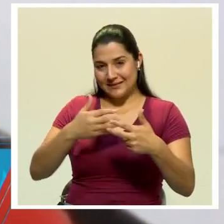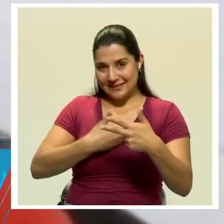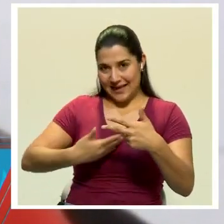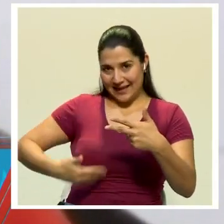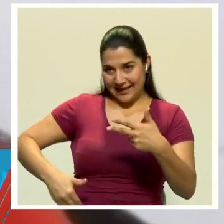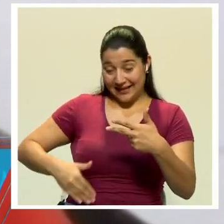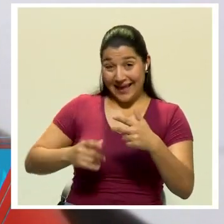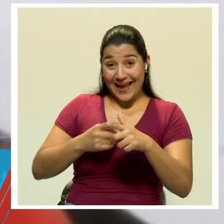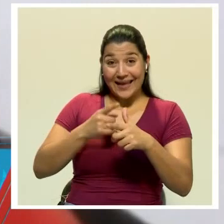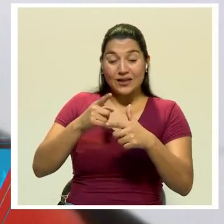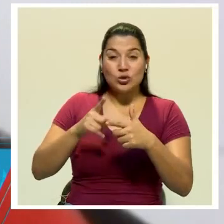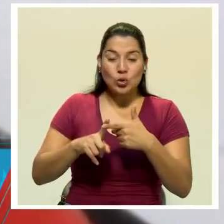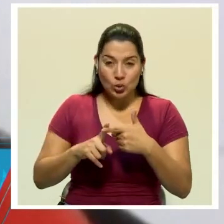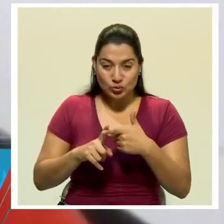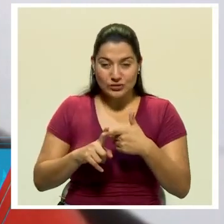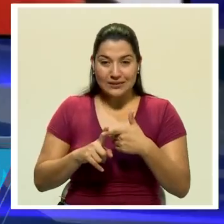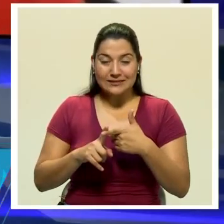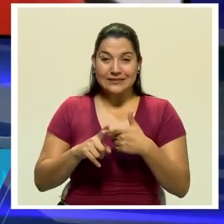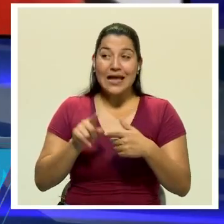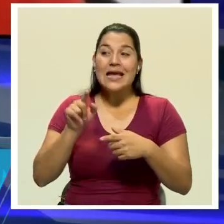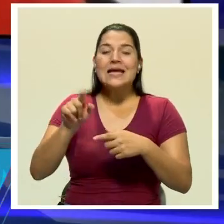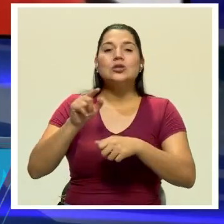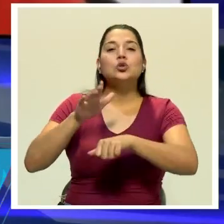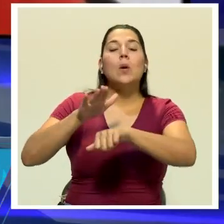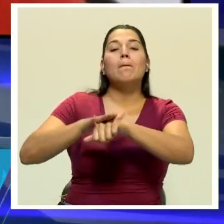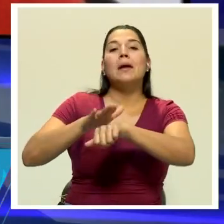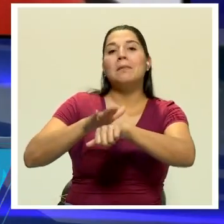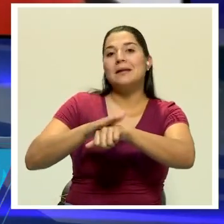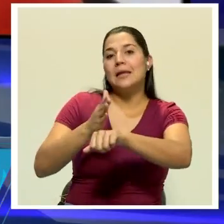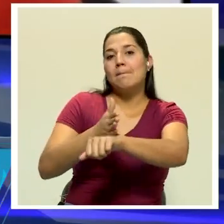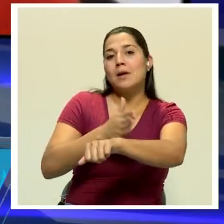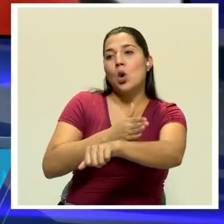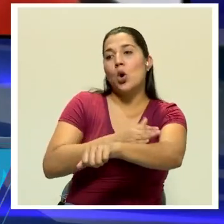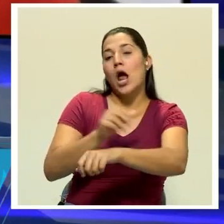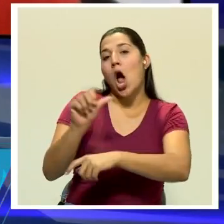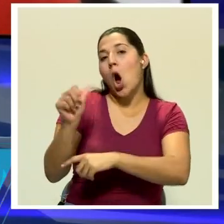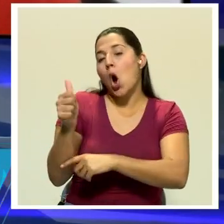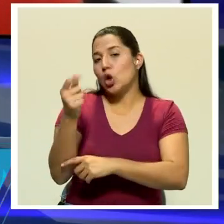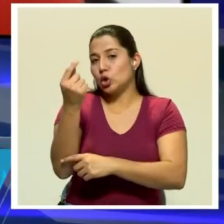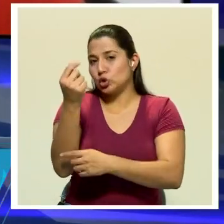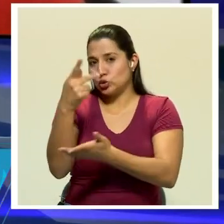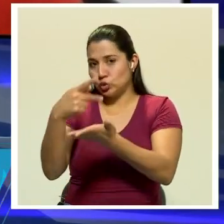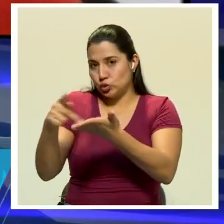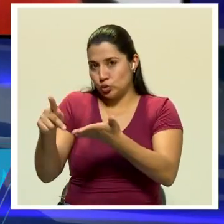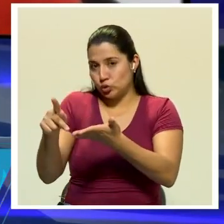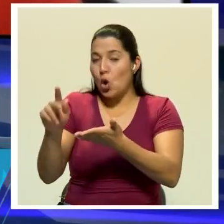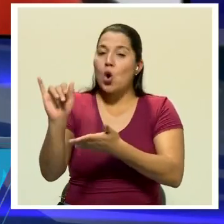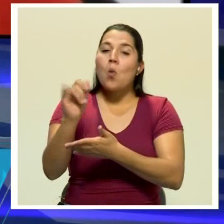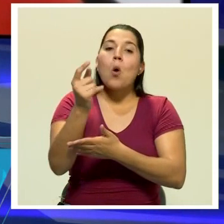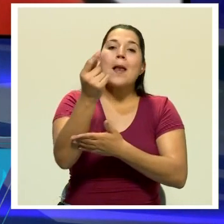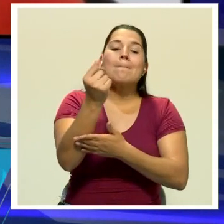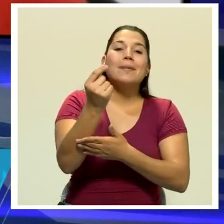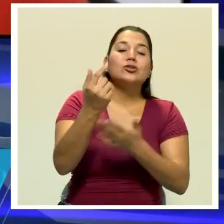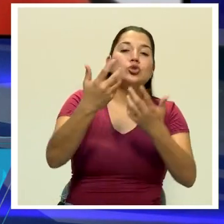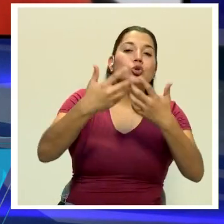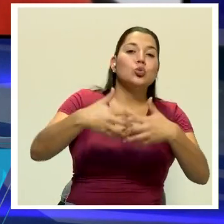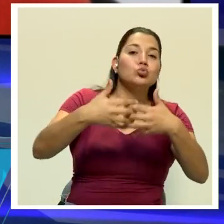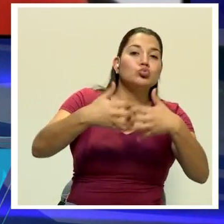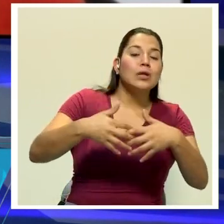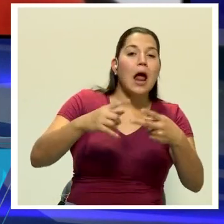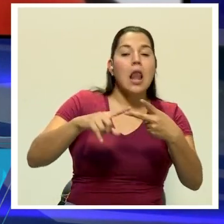de otras modalidades, como por ejemplo la tarifa industrial o la tarifa comercial. ¿Por qué? Porque